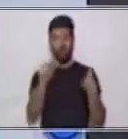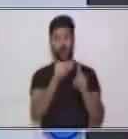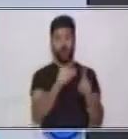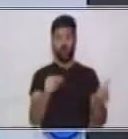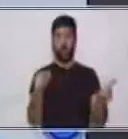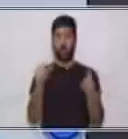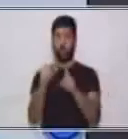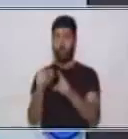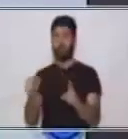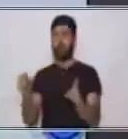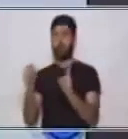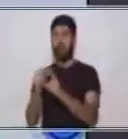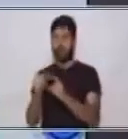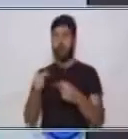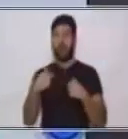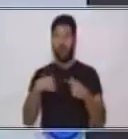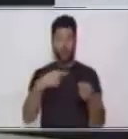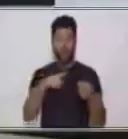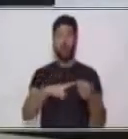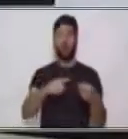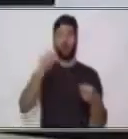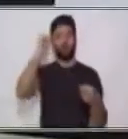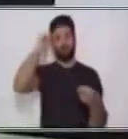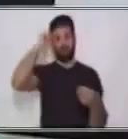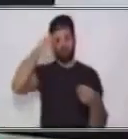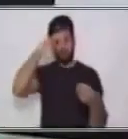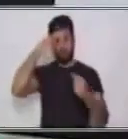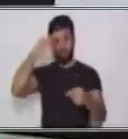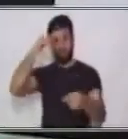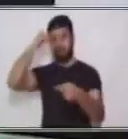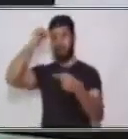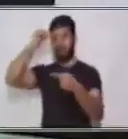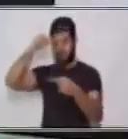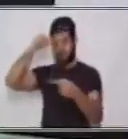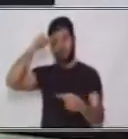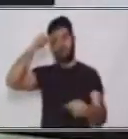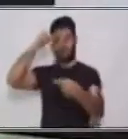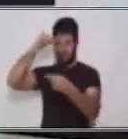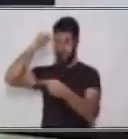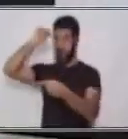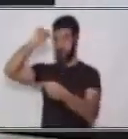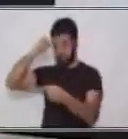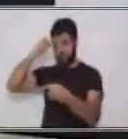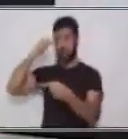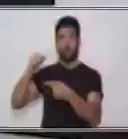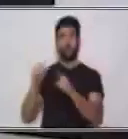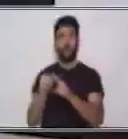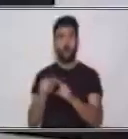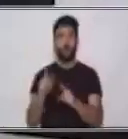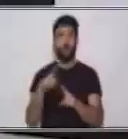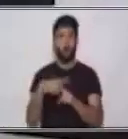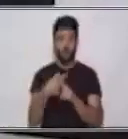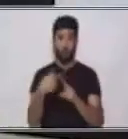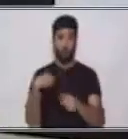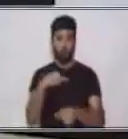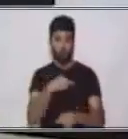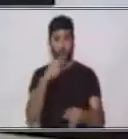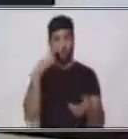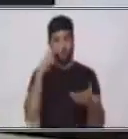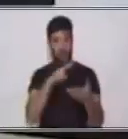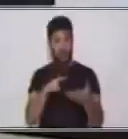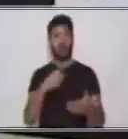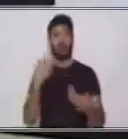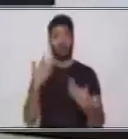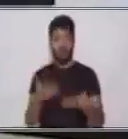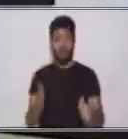automáticamente en nuestra mente se van grabando esas palabras. Cuando nosotros hablamos o cuando nosotros plasmamos algo por escrito,